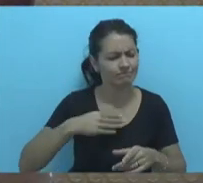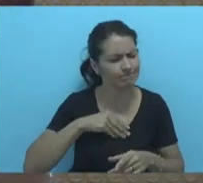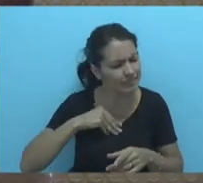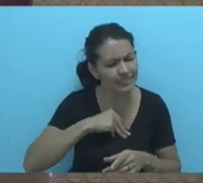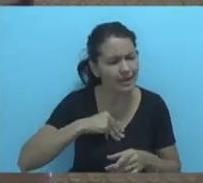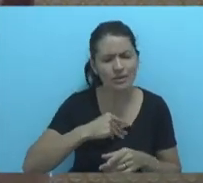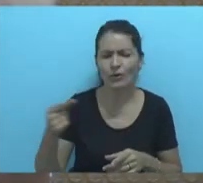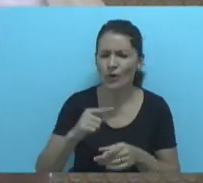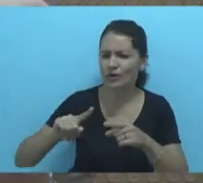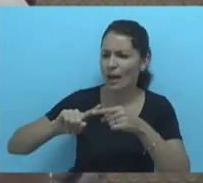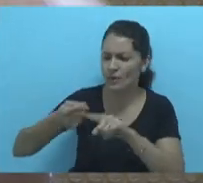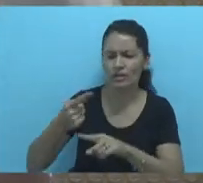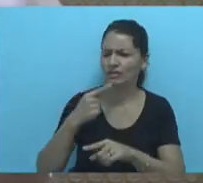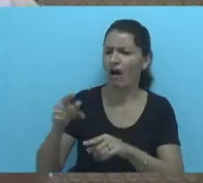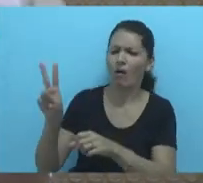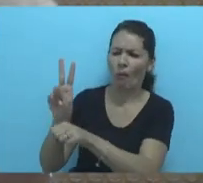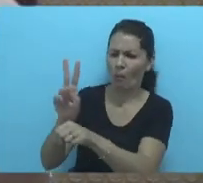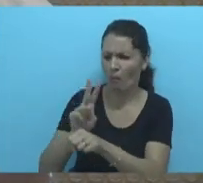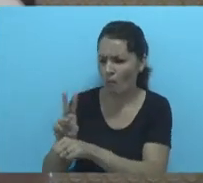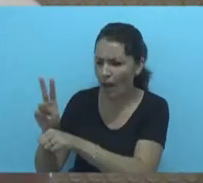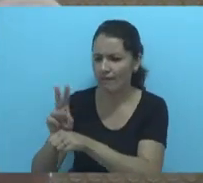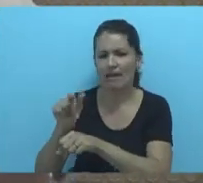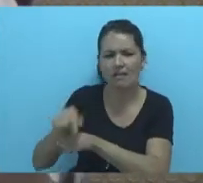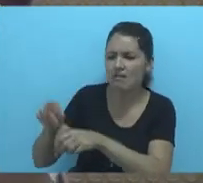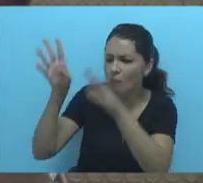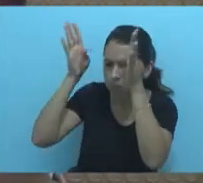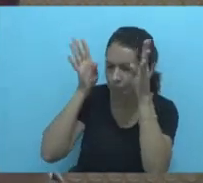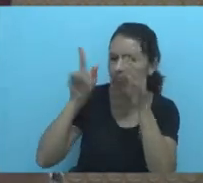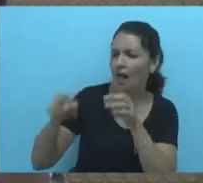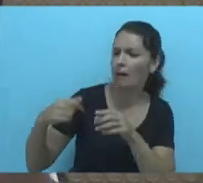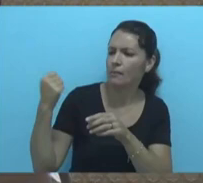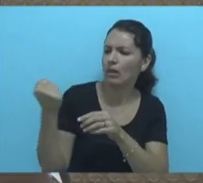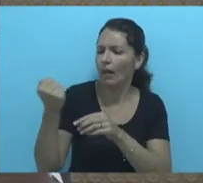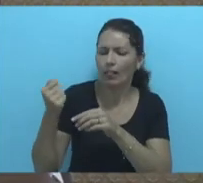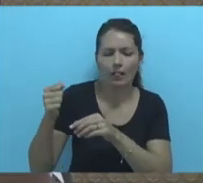se protegen entre ellos. Mirá, tienen coronita.